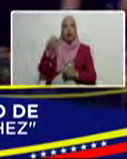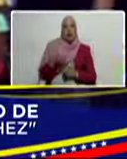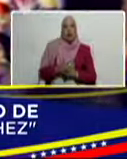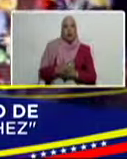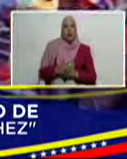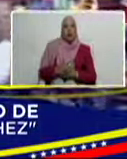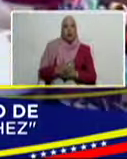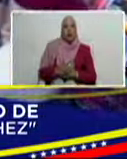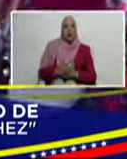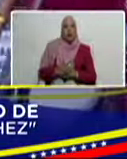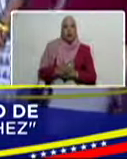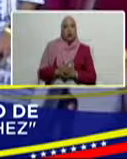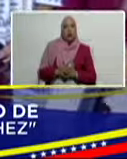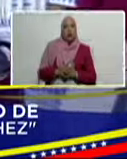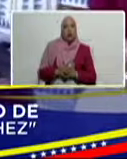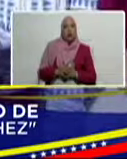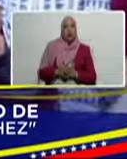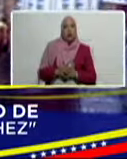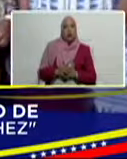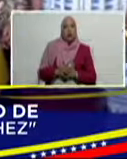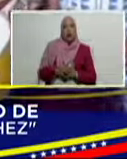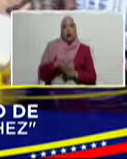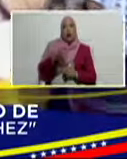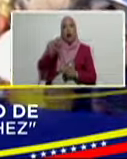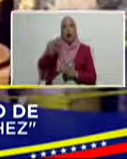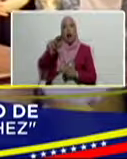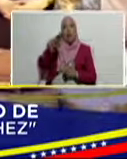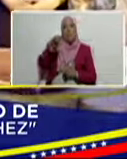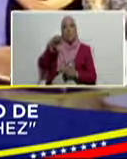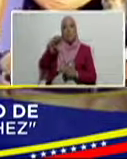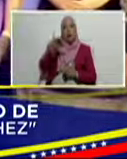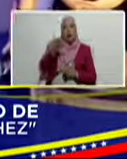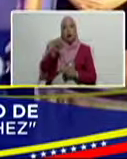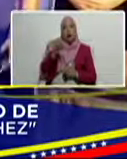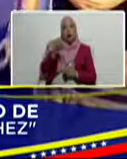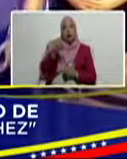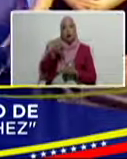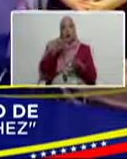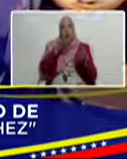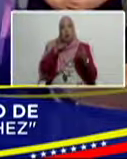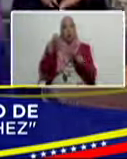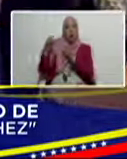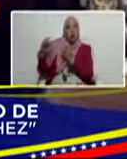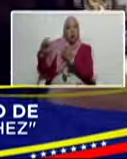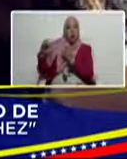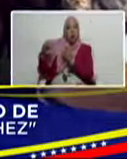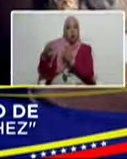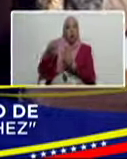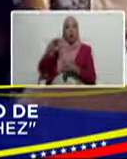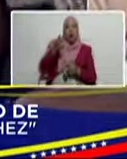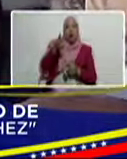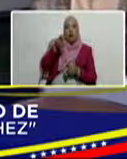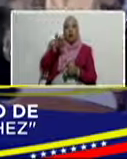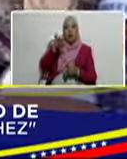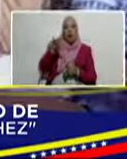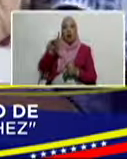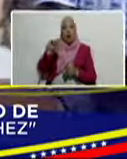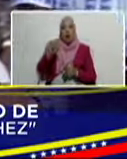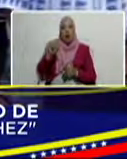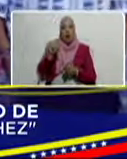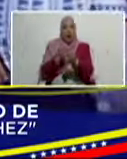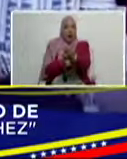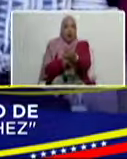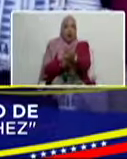cumaco, pero también en el clarín está Evelyn Villanueva, Mercedes Villanueva, las